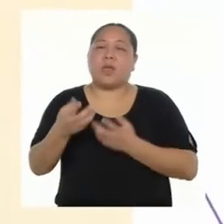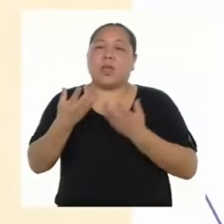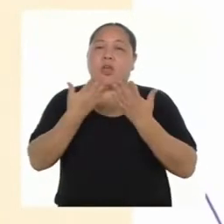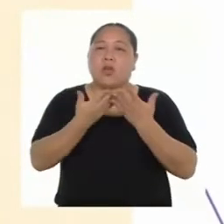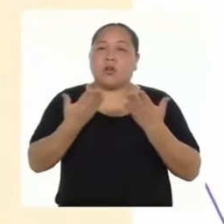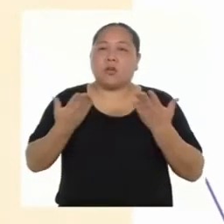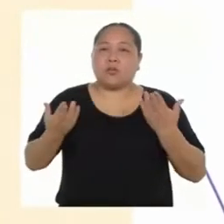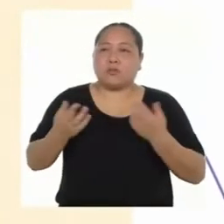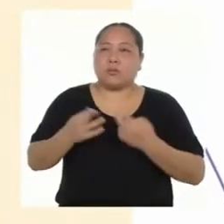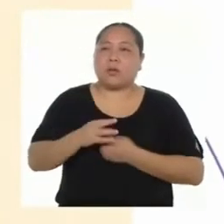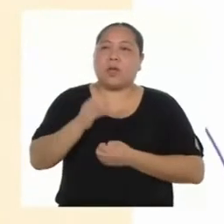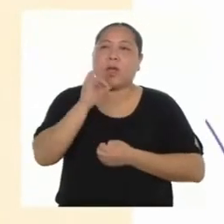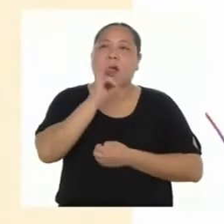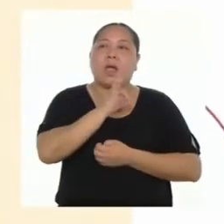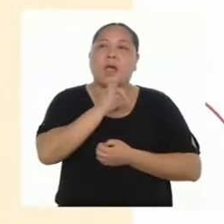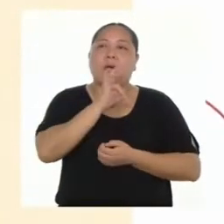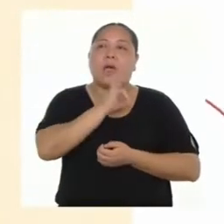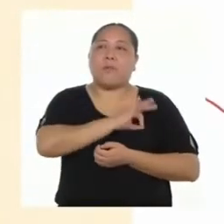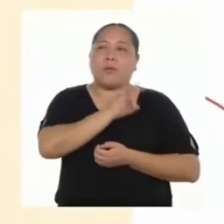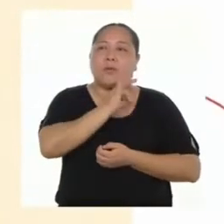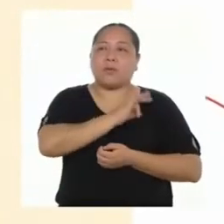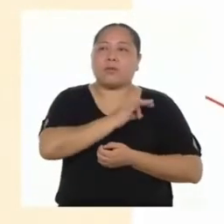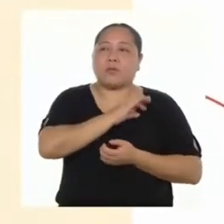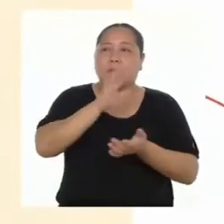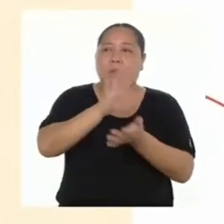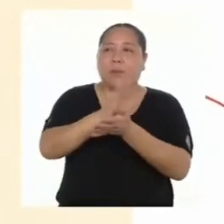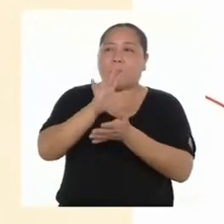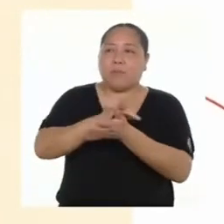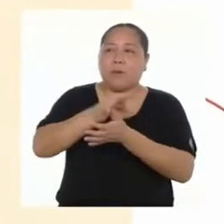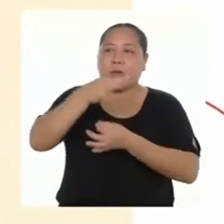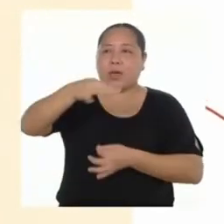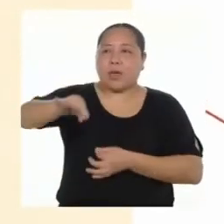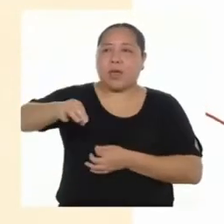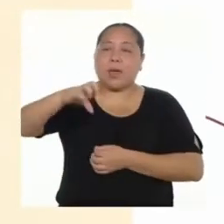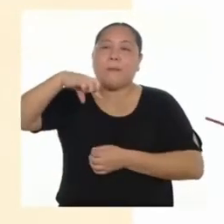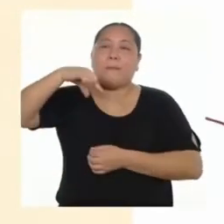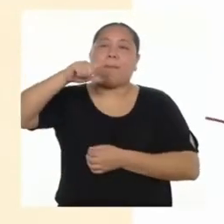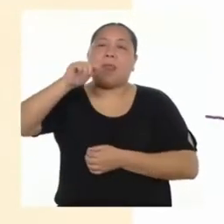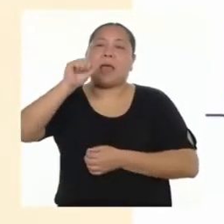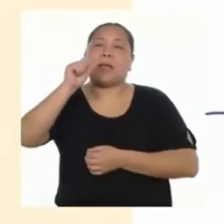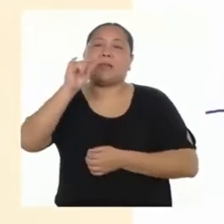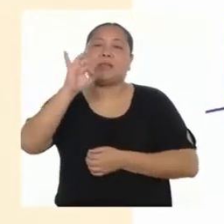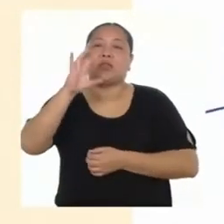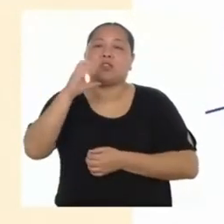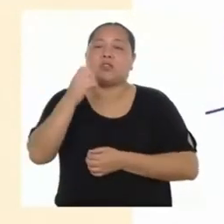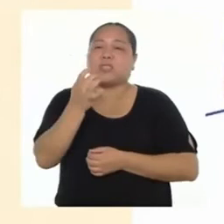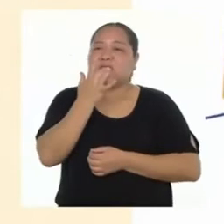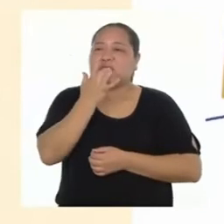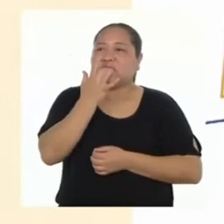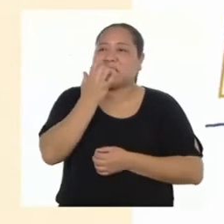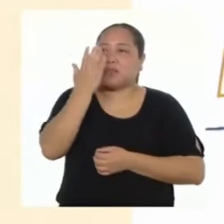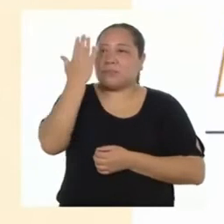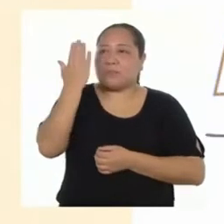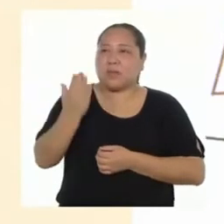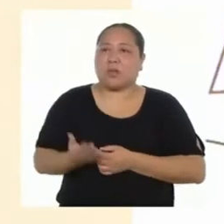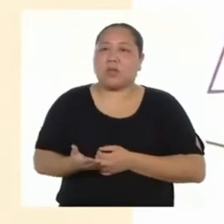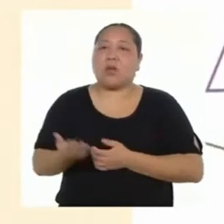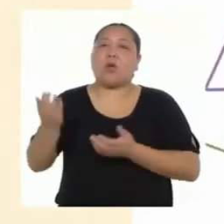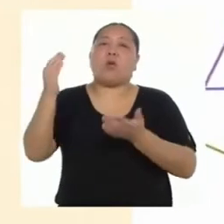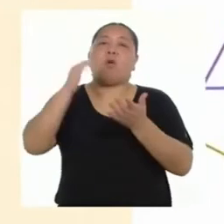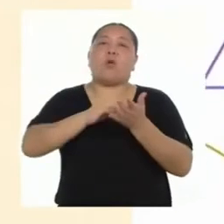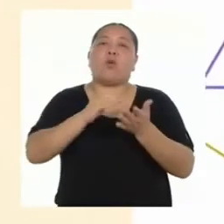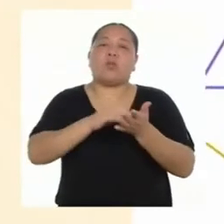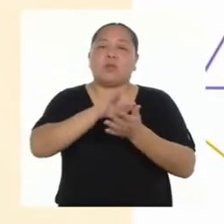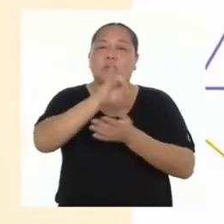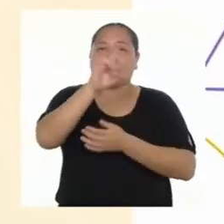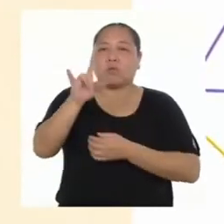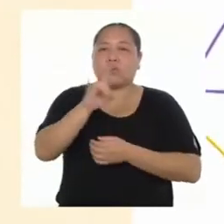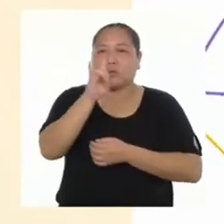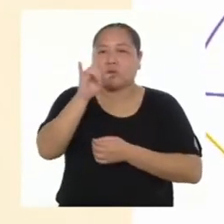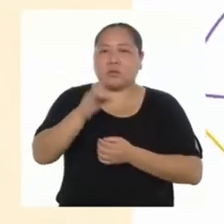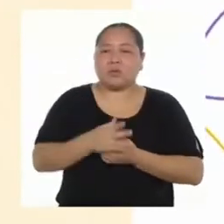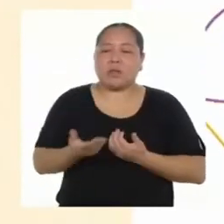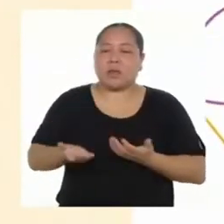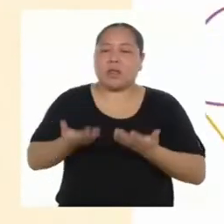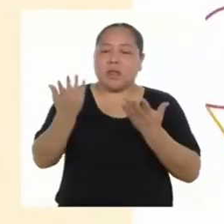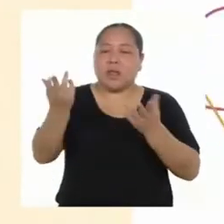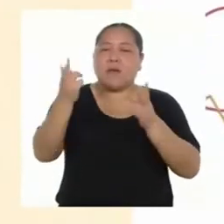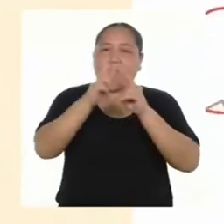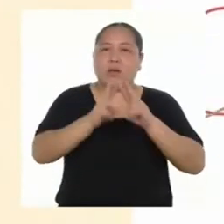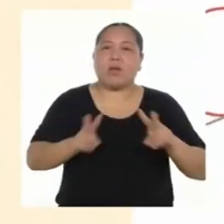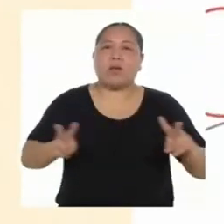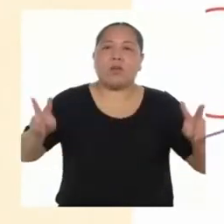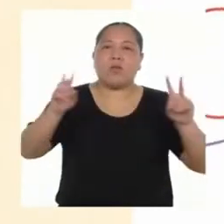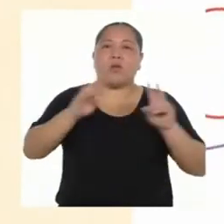aprovechables, como el papel, los envases de plástico, vidrio, los cuales los podemos reutilizar,